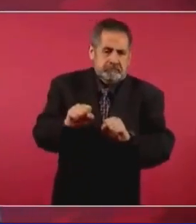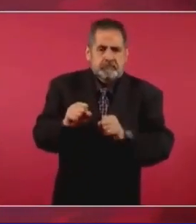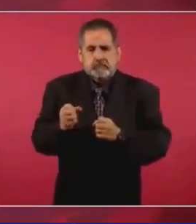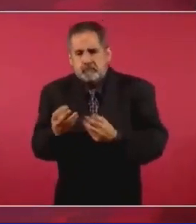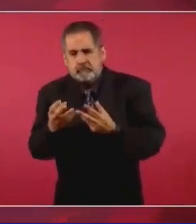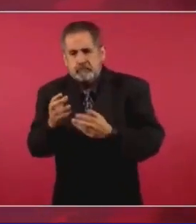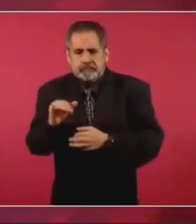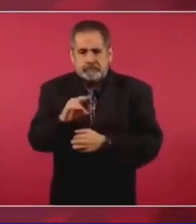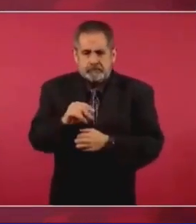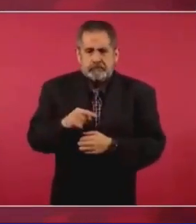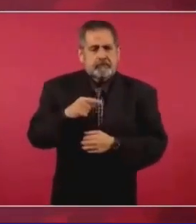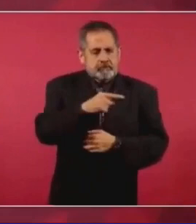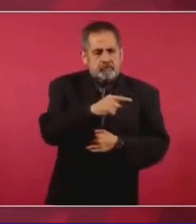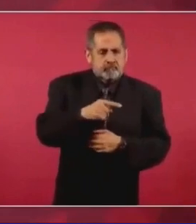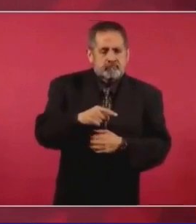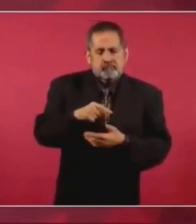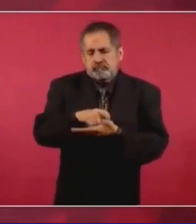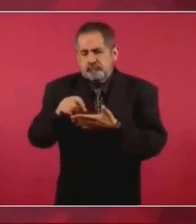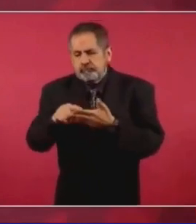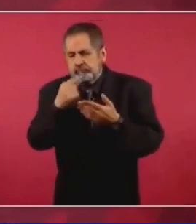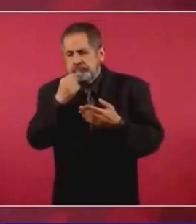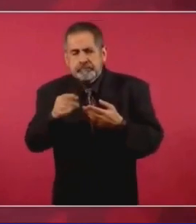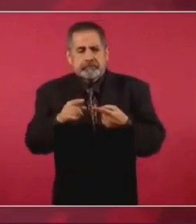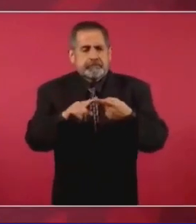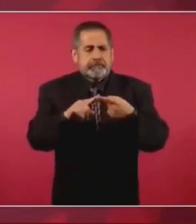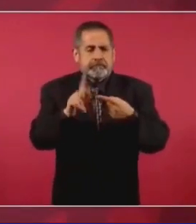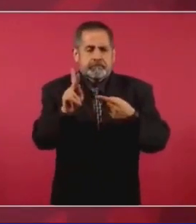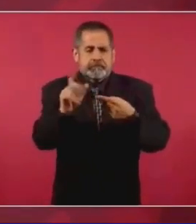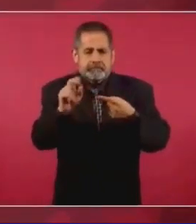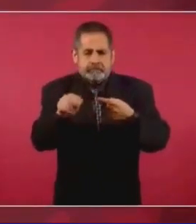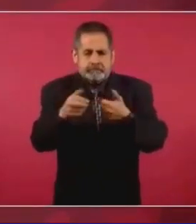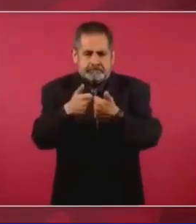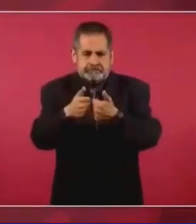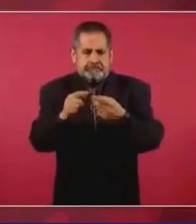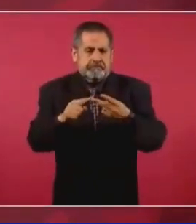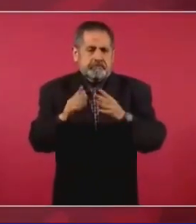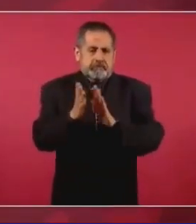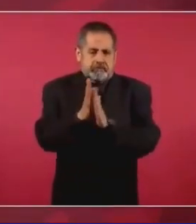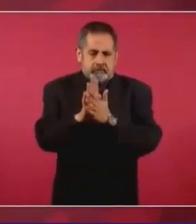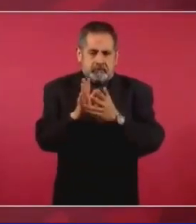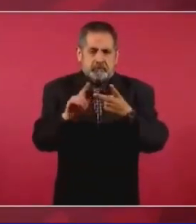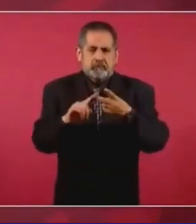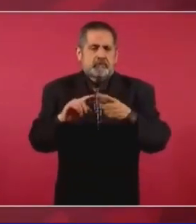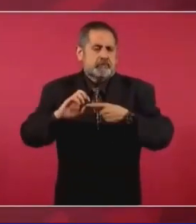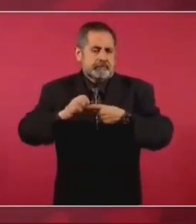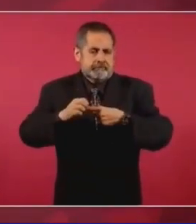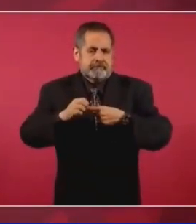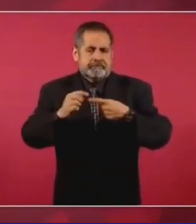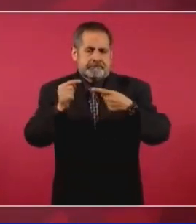pero lo traducen a pan, a tortilla, a frijol,